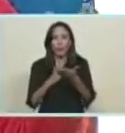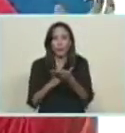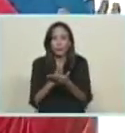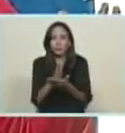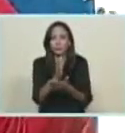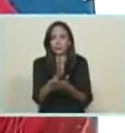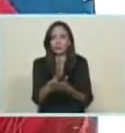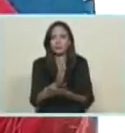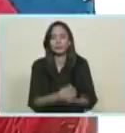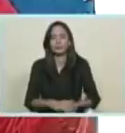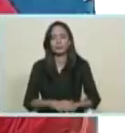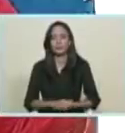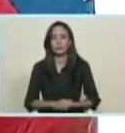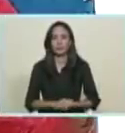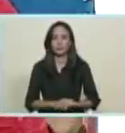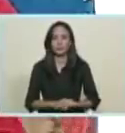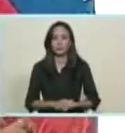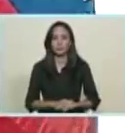Están las tres marcas.